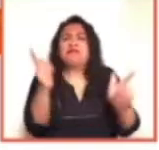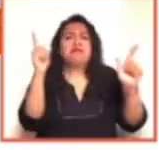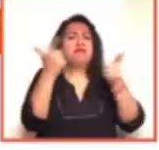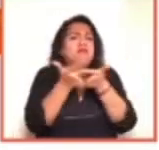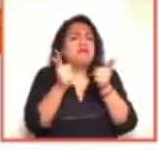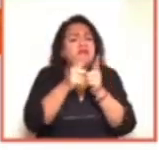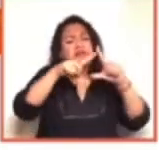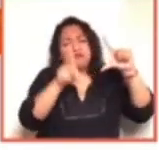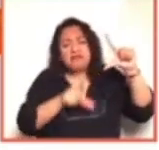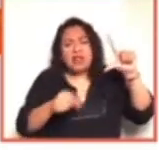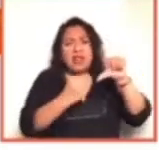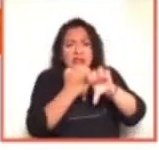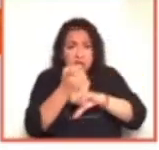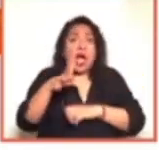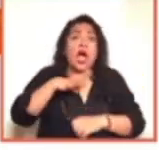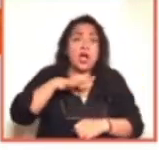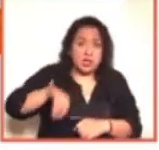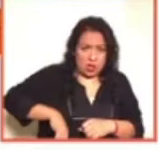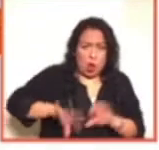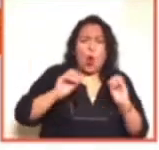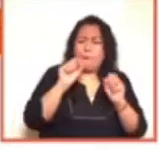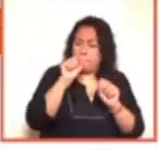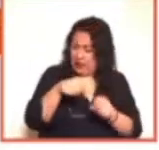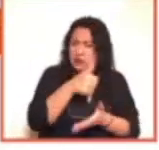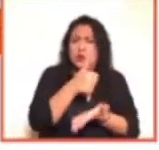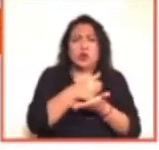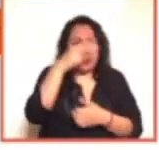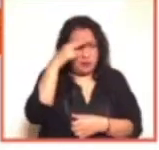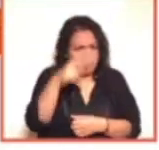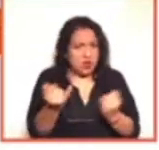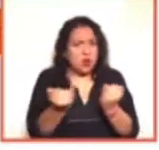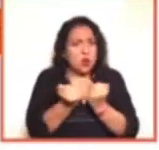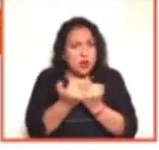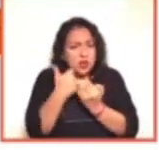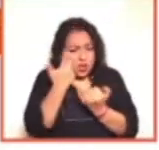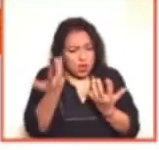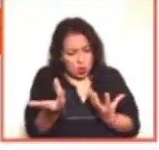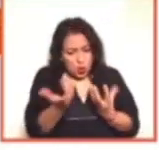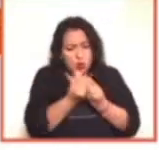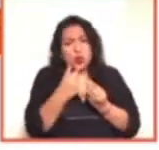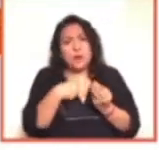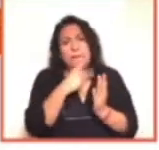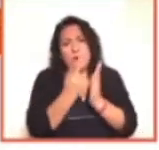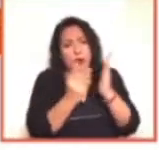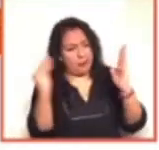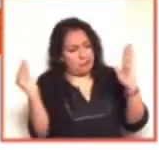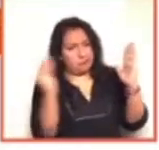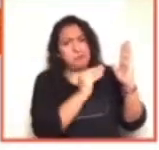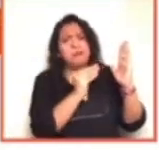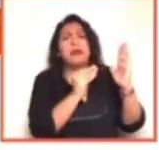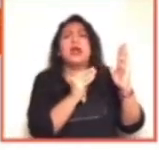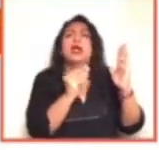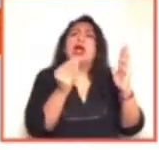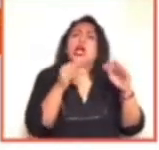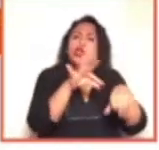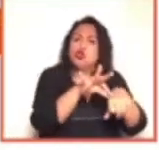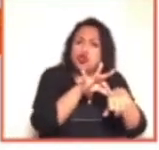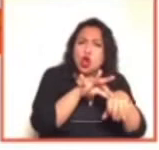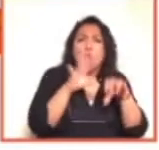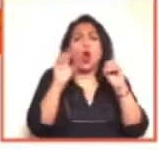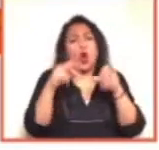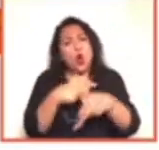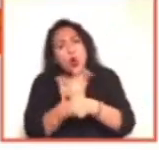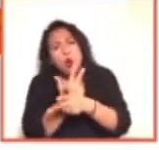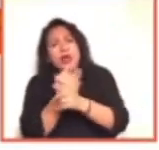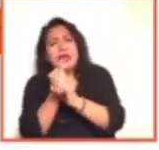esté interesado, y también de la Ciudad de México, obviamente, a ser parte de nuestra programación, tanto físicamente como